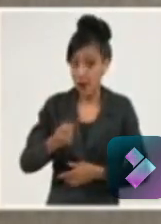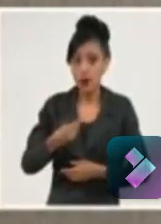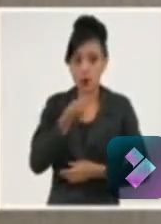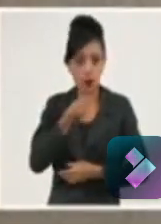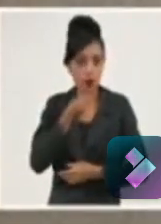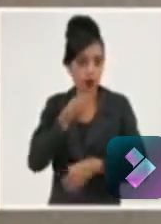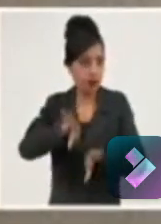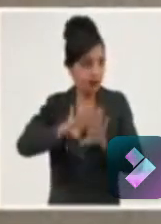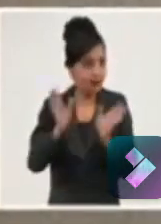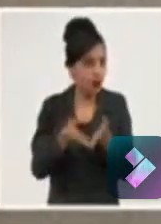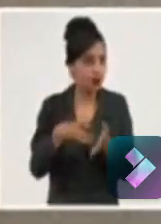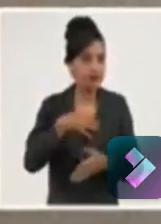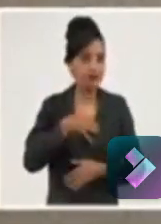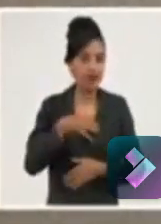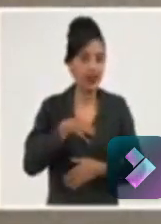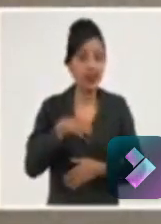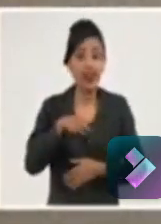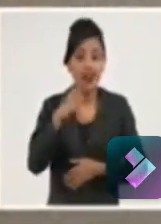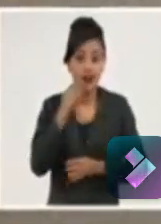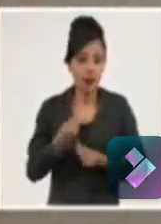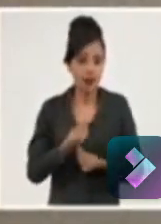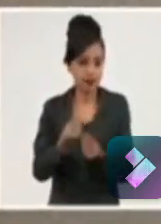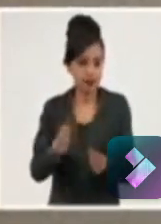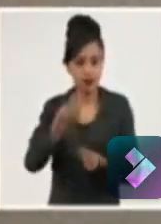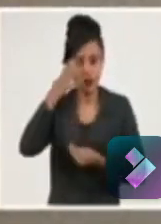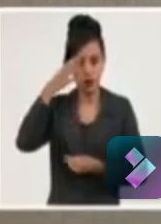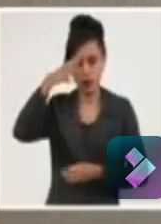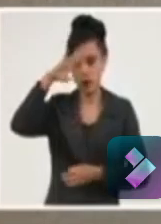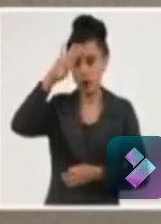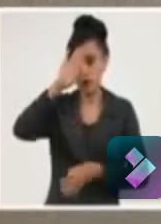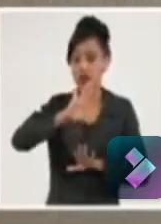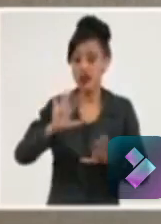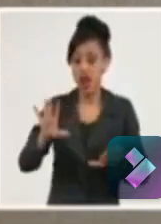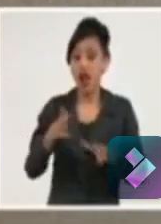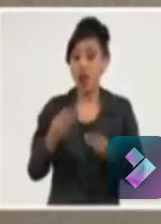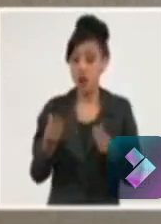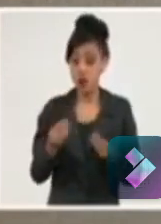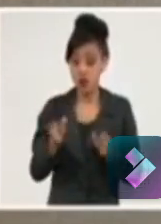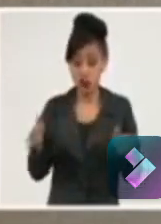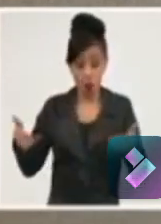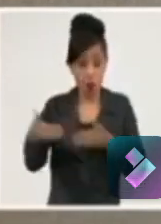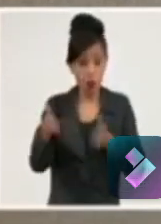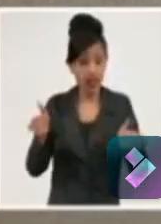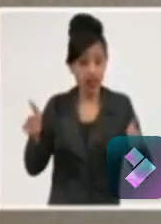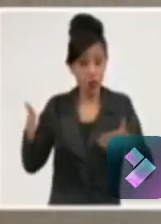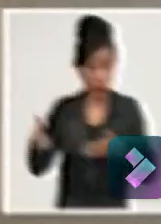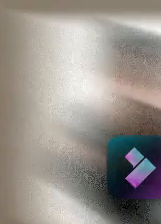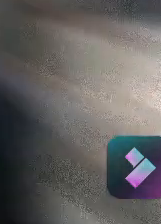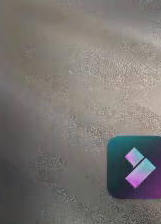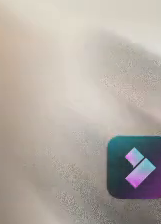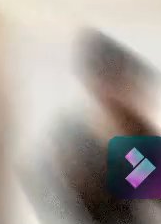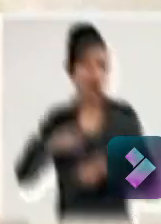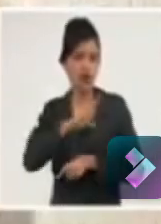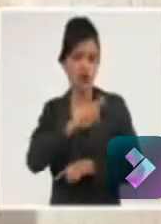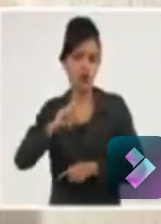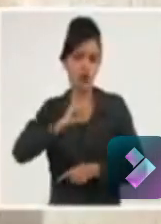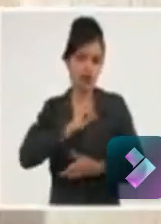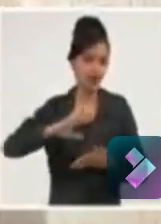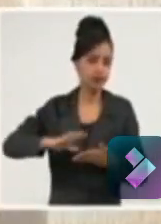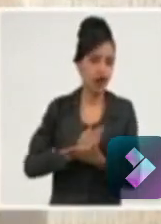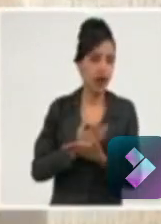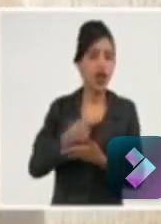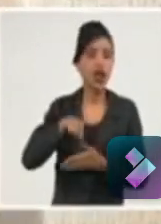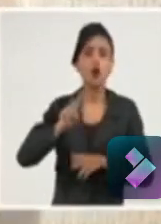situación económica, en la cual ya hay varios contenedores de jeringuillas. El primero de ellos debe de estar por llegar.